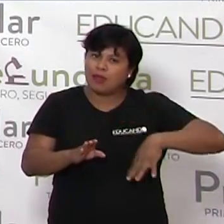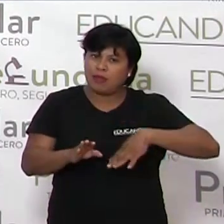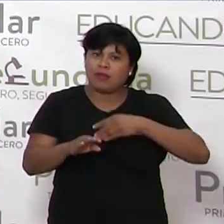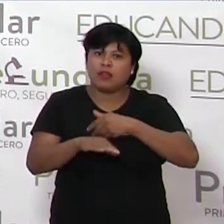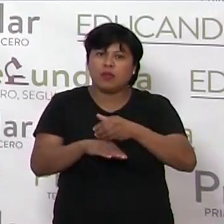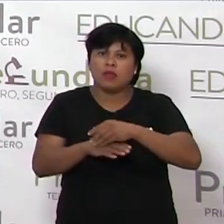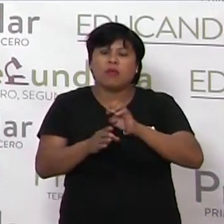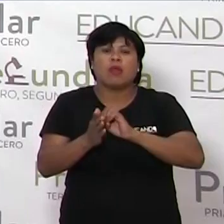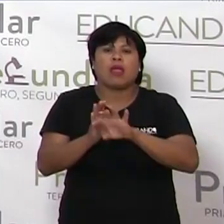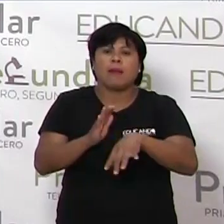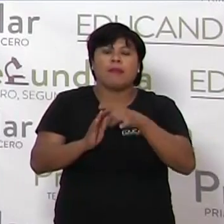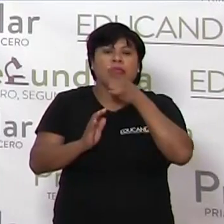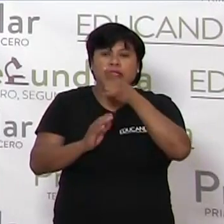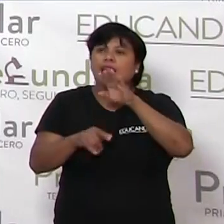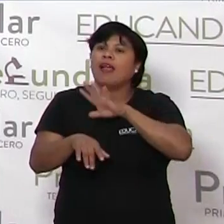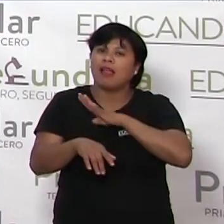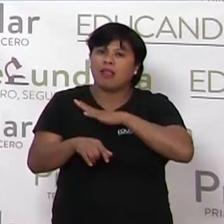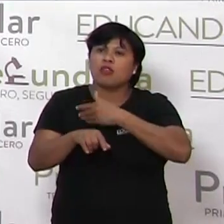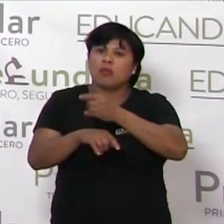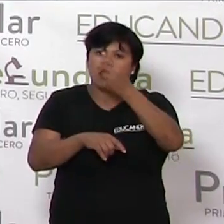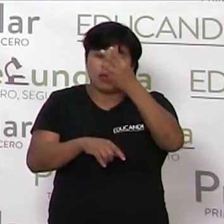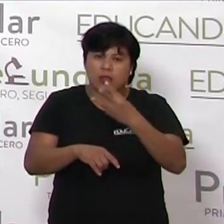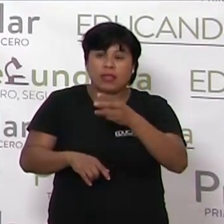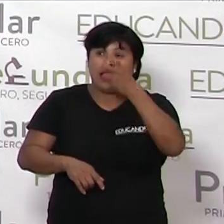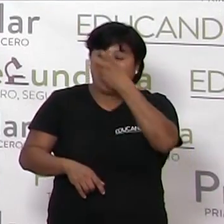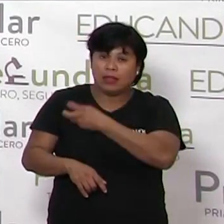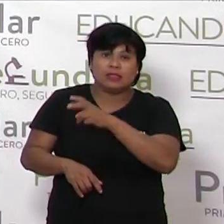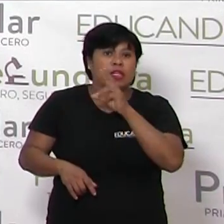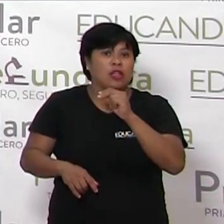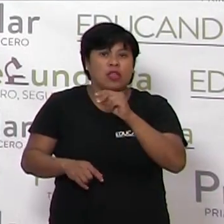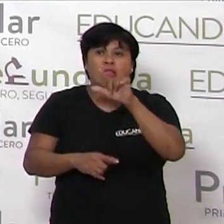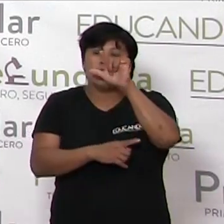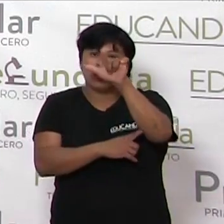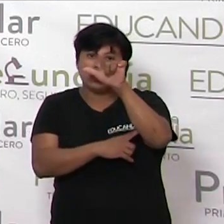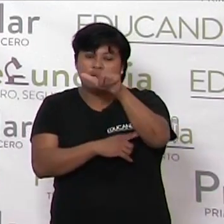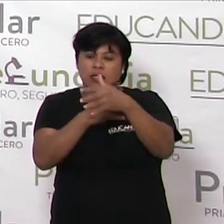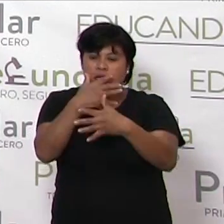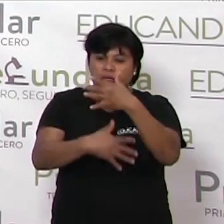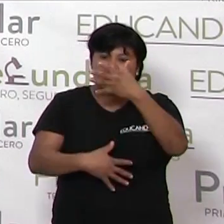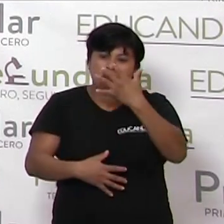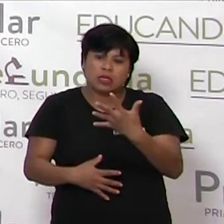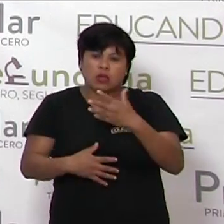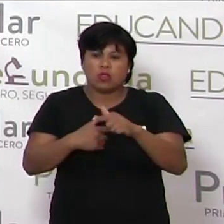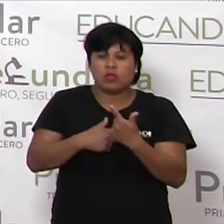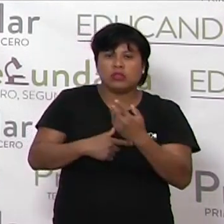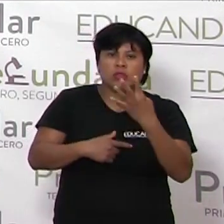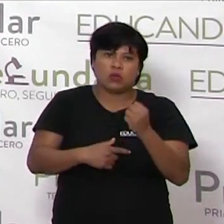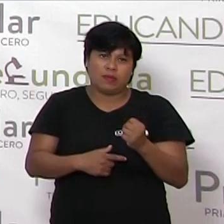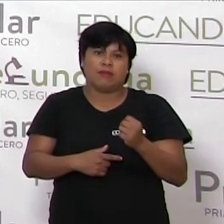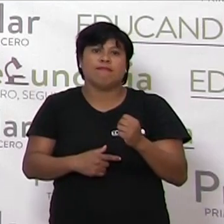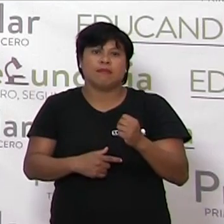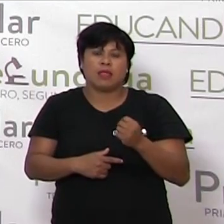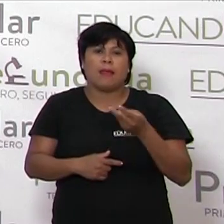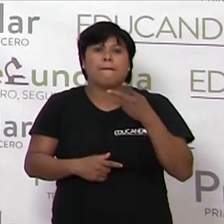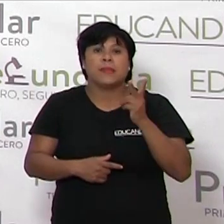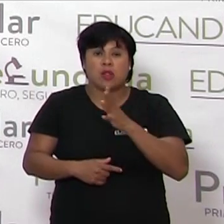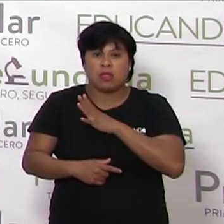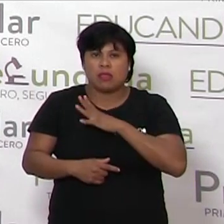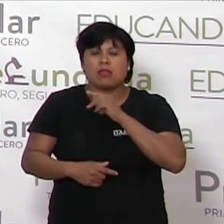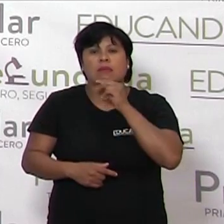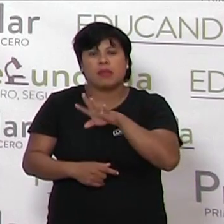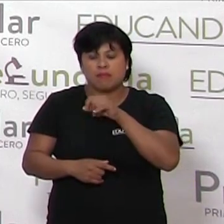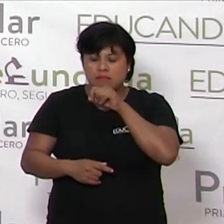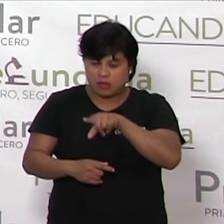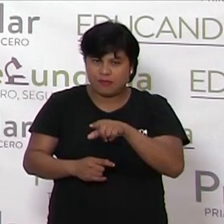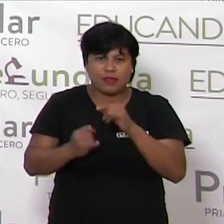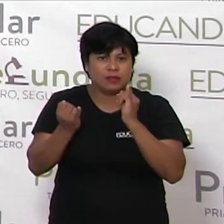6 como en la tabla anterior, que así podríamos ver que hay una secuencia. En este caso está el 17, el 15, el 5, el 12, el 9, pero